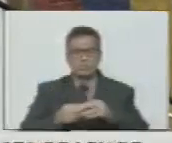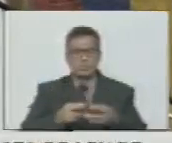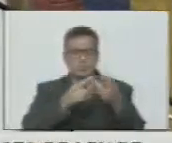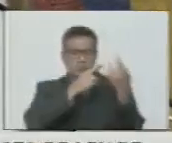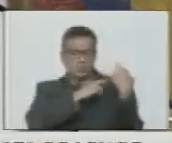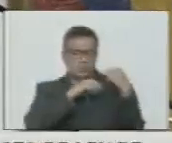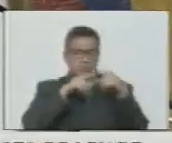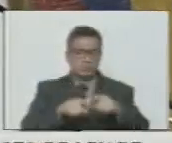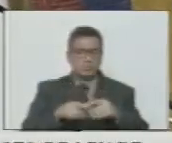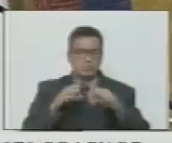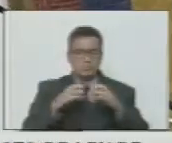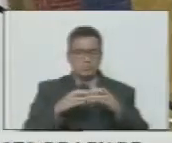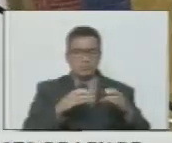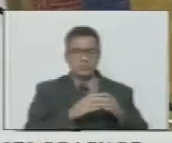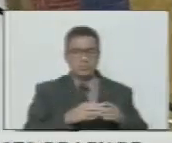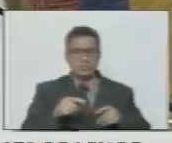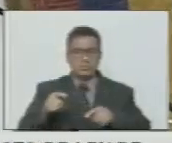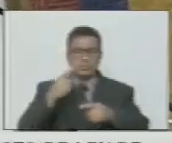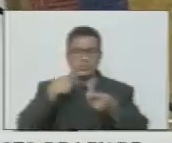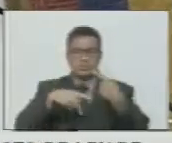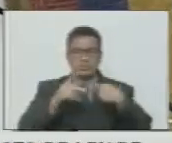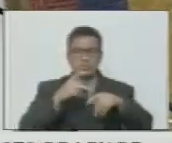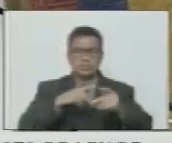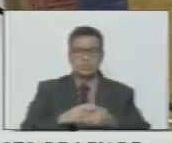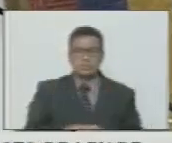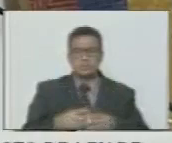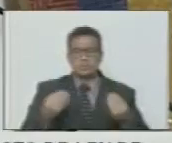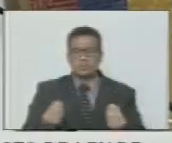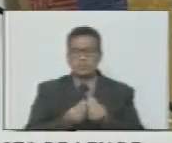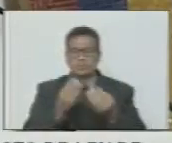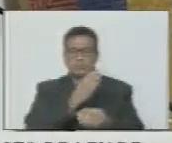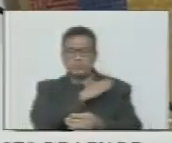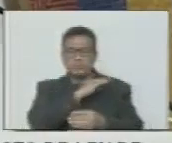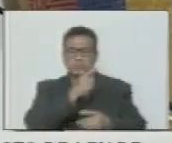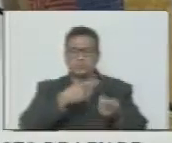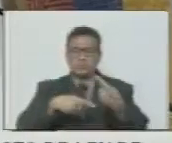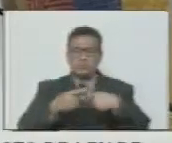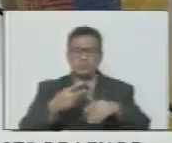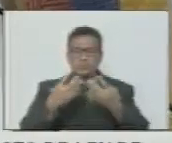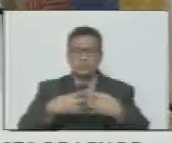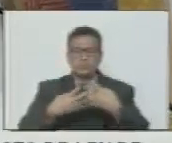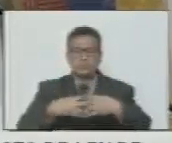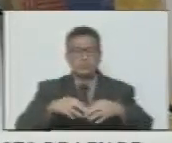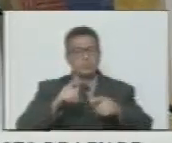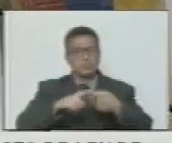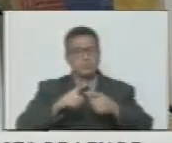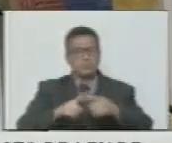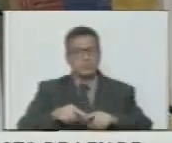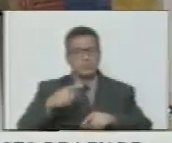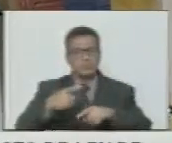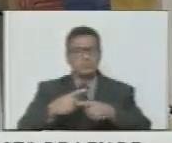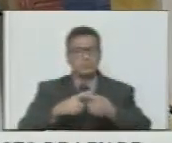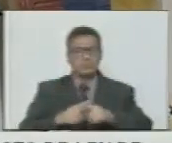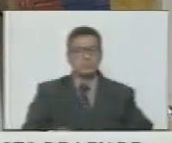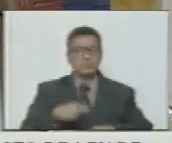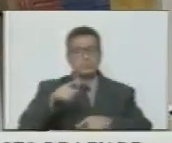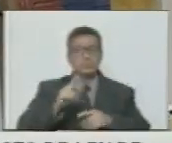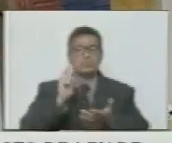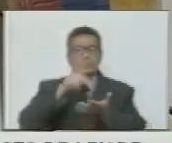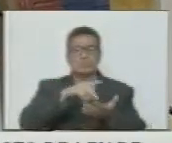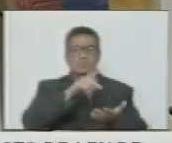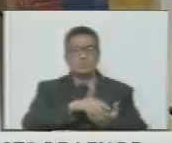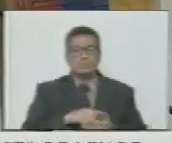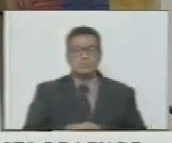a los representantes de organismos del sector público en juntas administradoras de empresas en las cuales